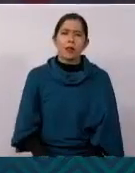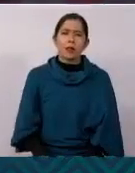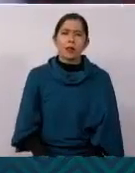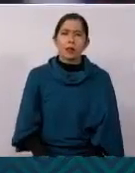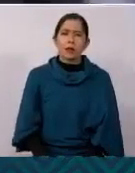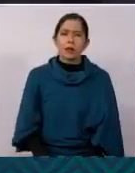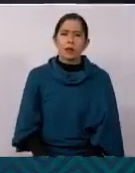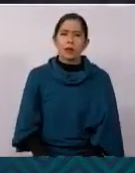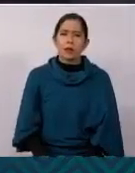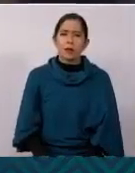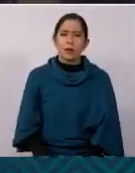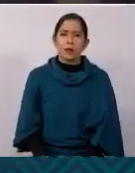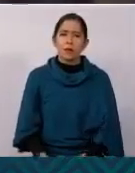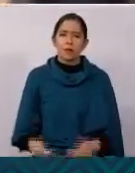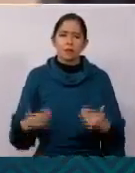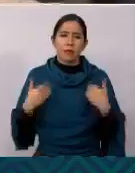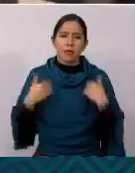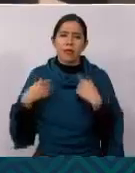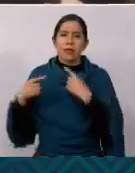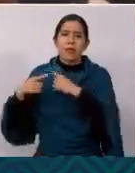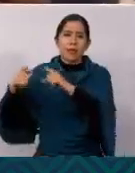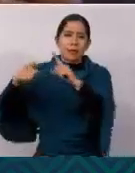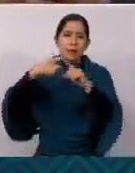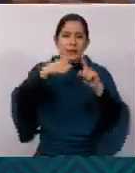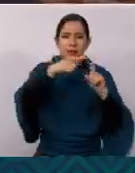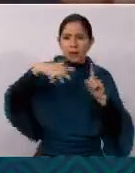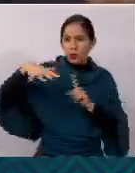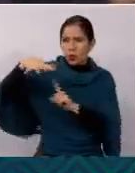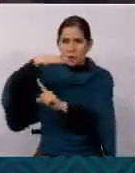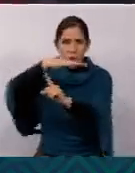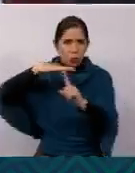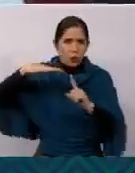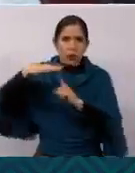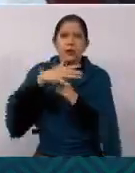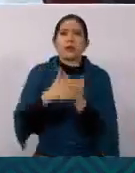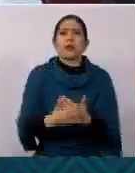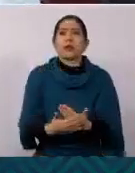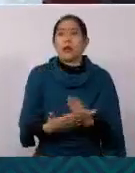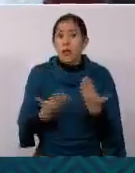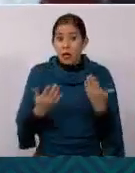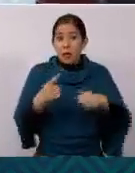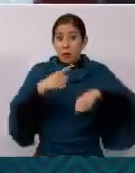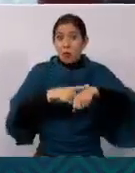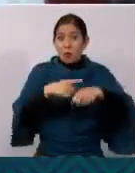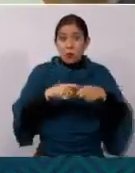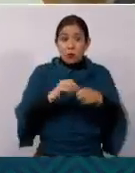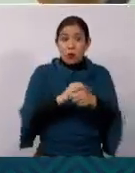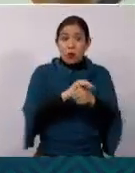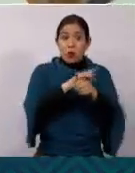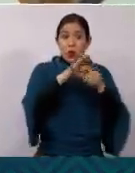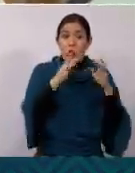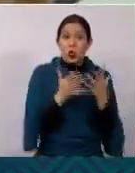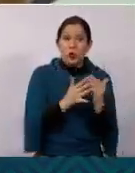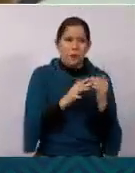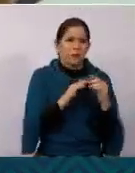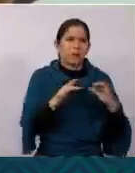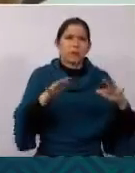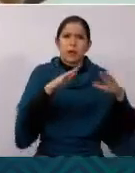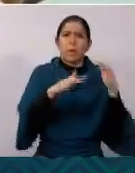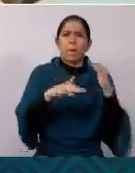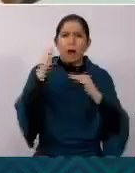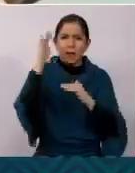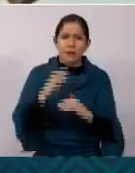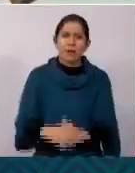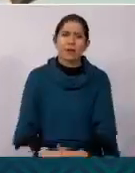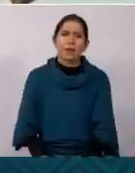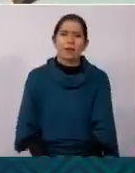En los diferentes contextos, en una época de alto nivel de contagio en los contextos más que todas las ciudades. Y